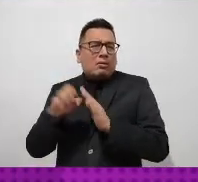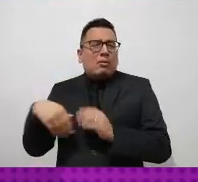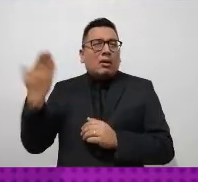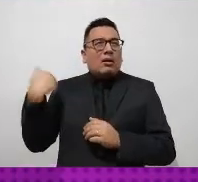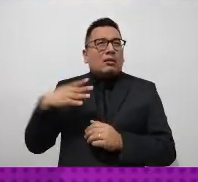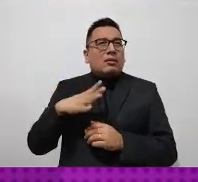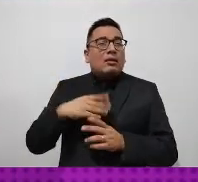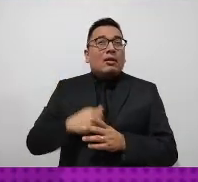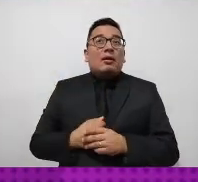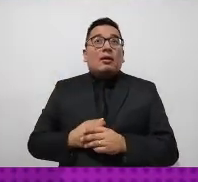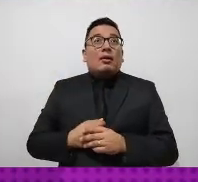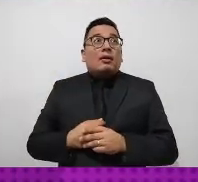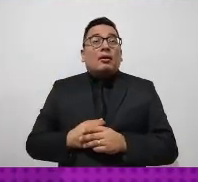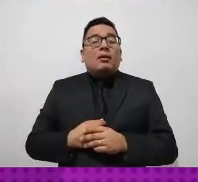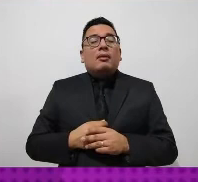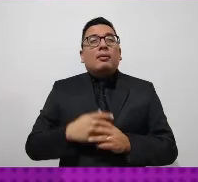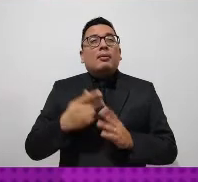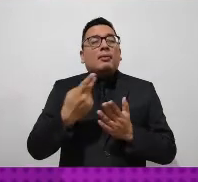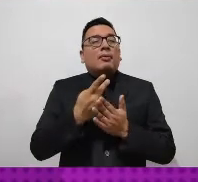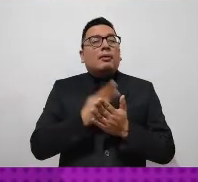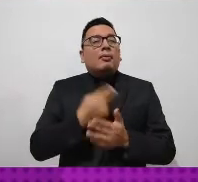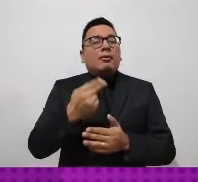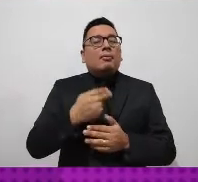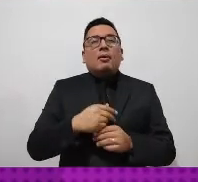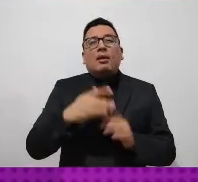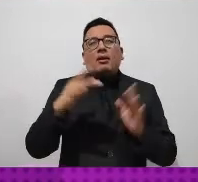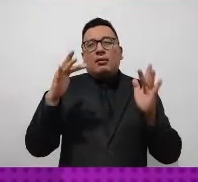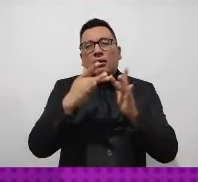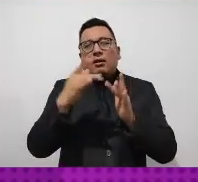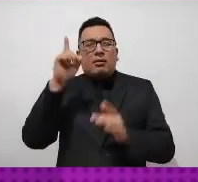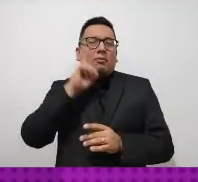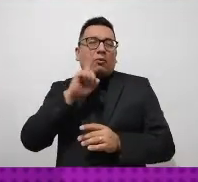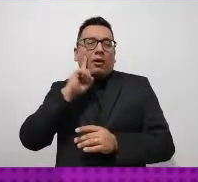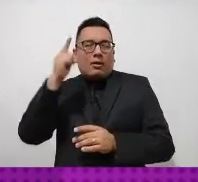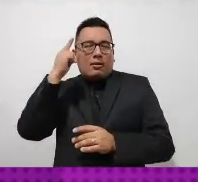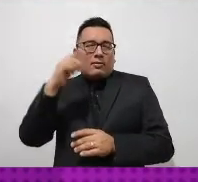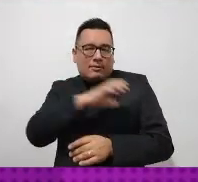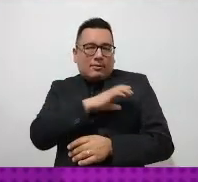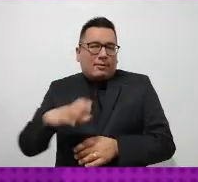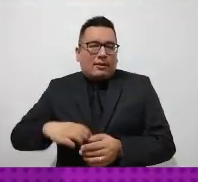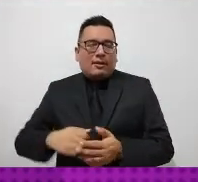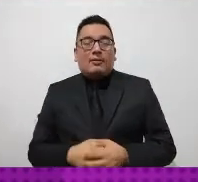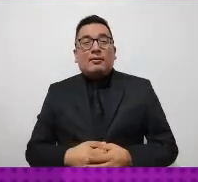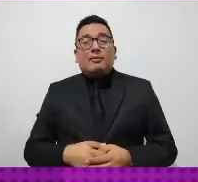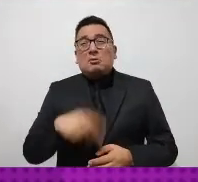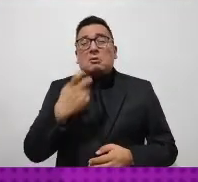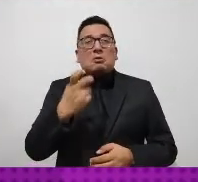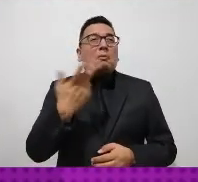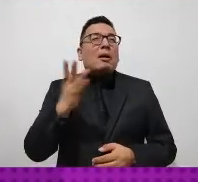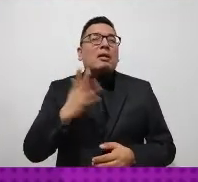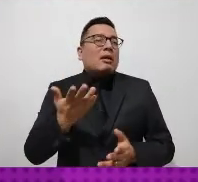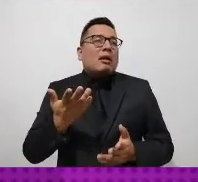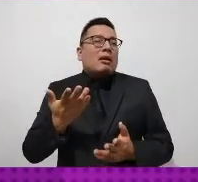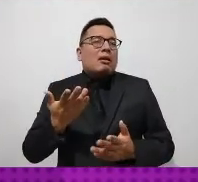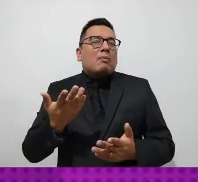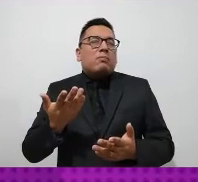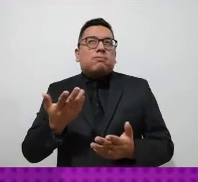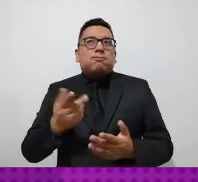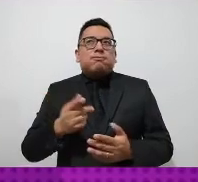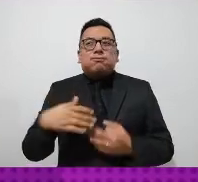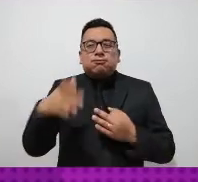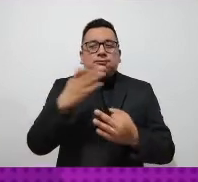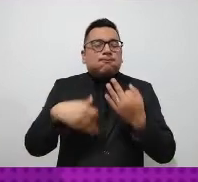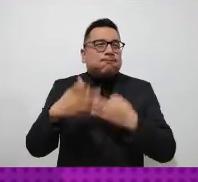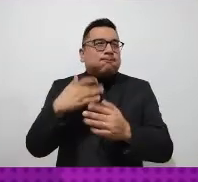programa llamado Red de Mujeres Candidatas, pero ese programa era muy amplio porque incluía a todas las candidatas que eran